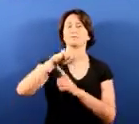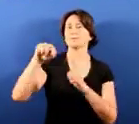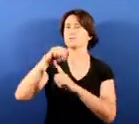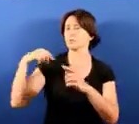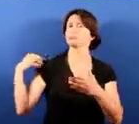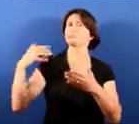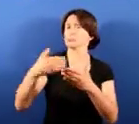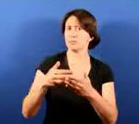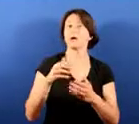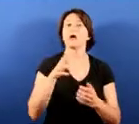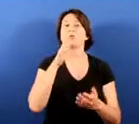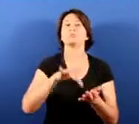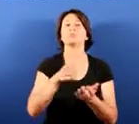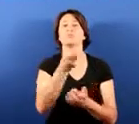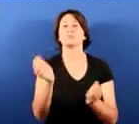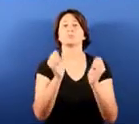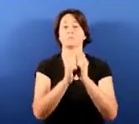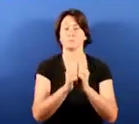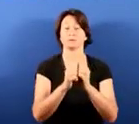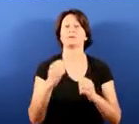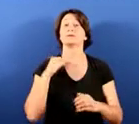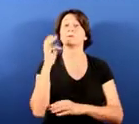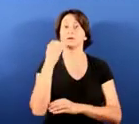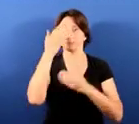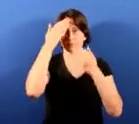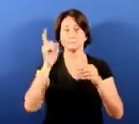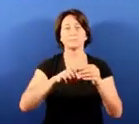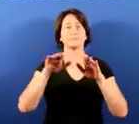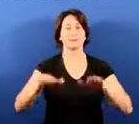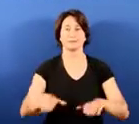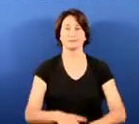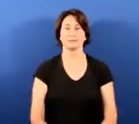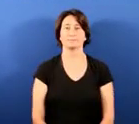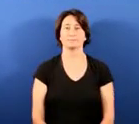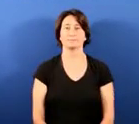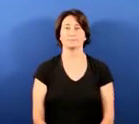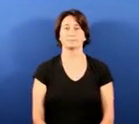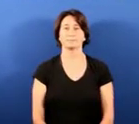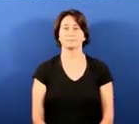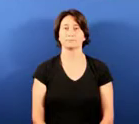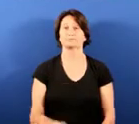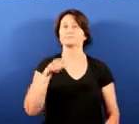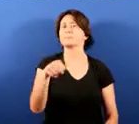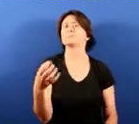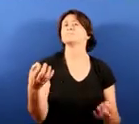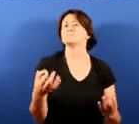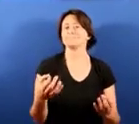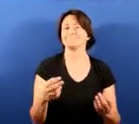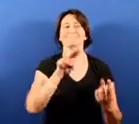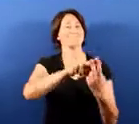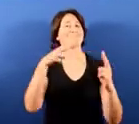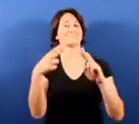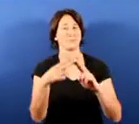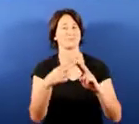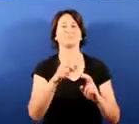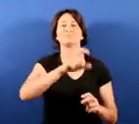para los profesionales, expertos y aficionados de la informática en la que participará la Diputación de Vizcaya. En el marco de este